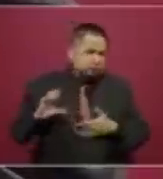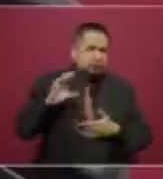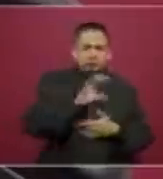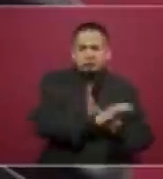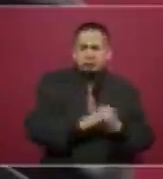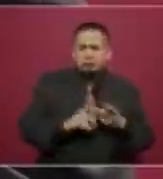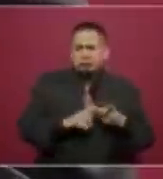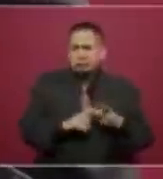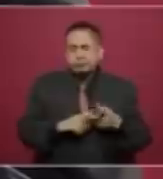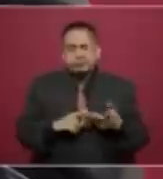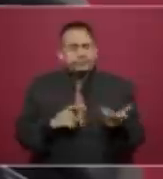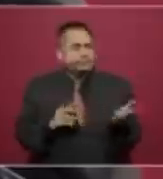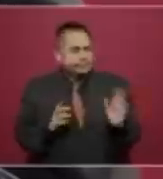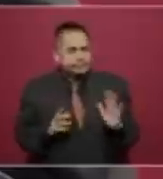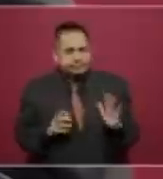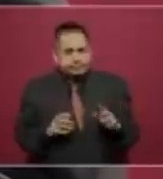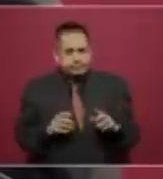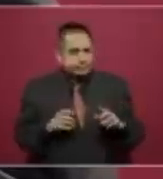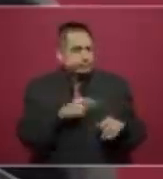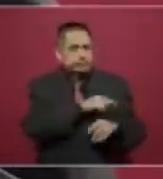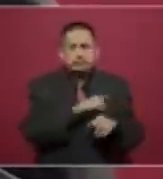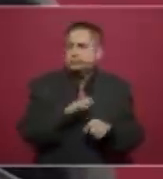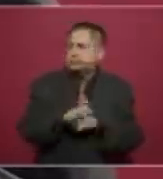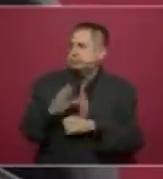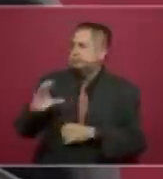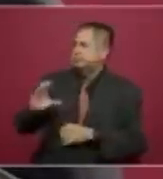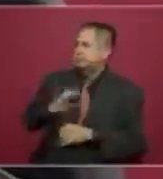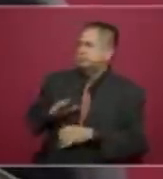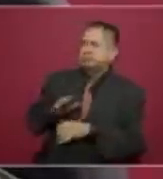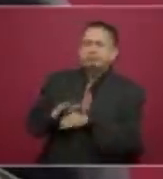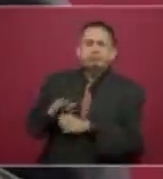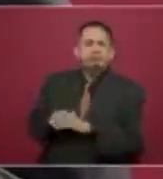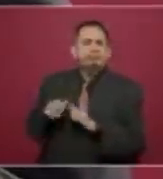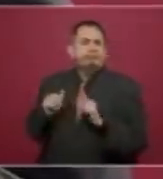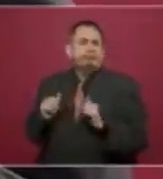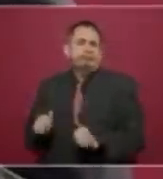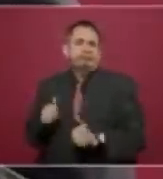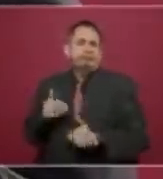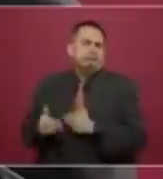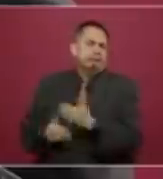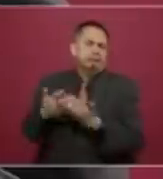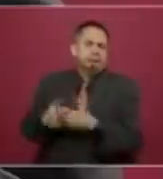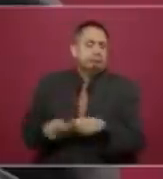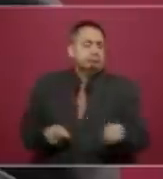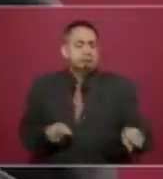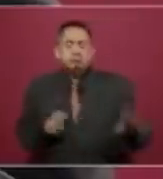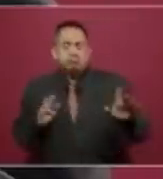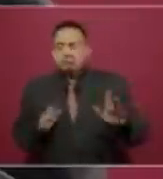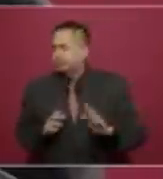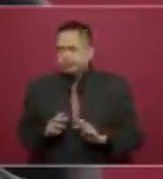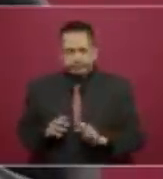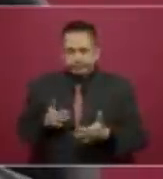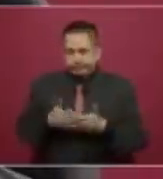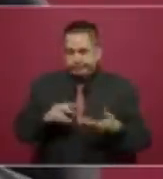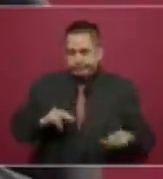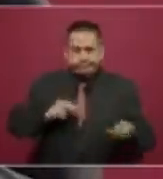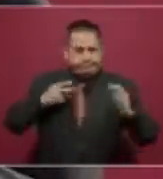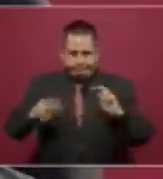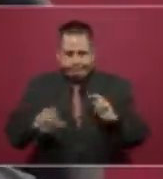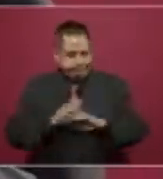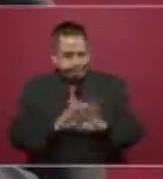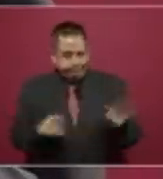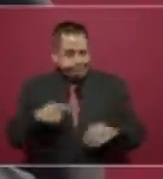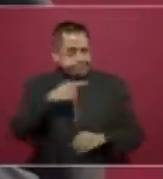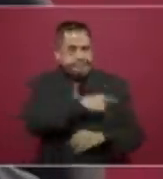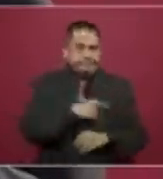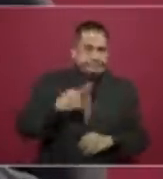a los que se les ha asegurado su producción, pues ahora a lo mejor no están